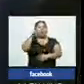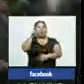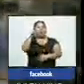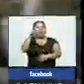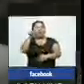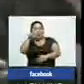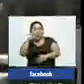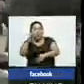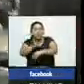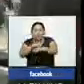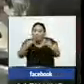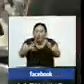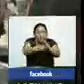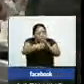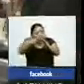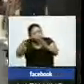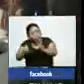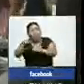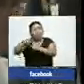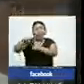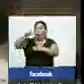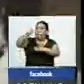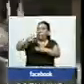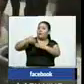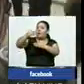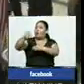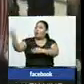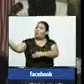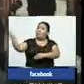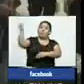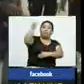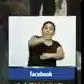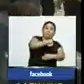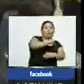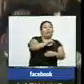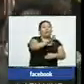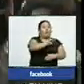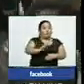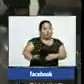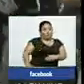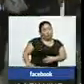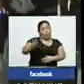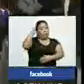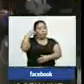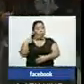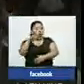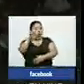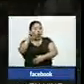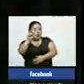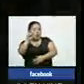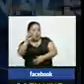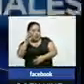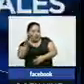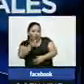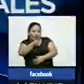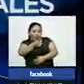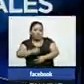de rutina con esa agencia. Al mes siguiente, fue deportado a El Salvador. Rosalba Ruiz, Associated Press.